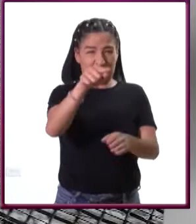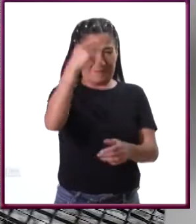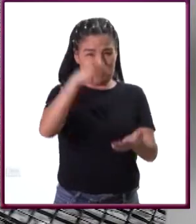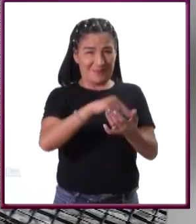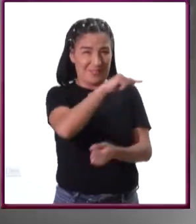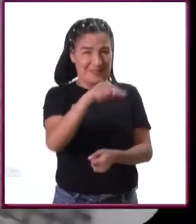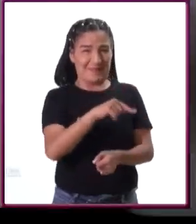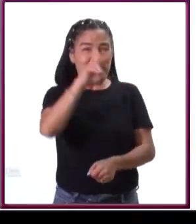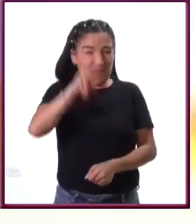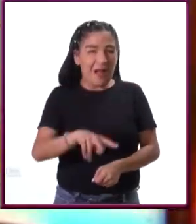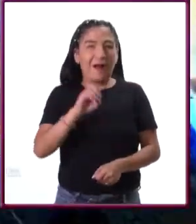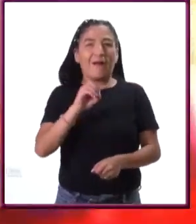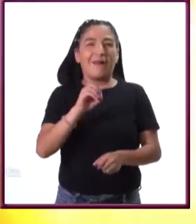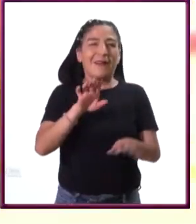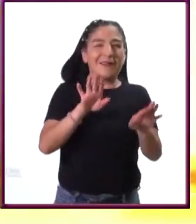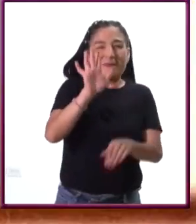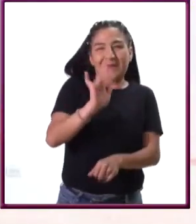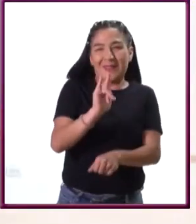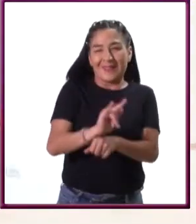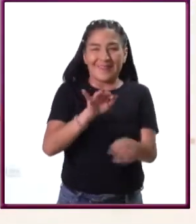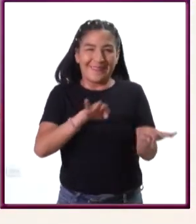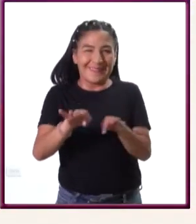inventada?